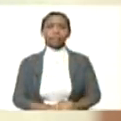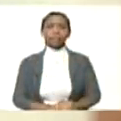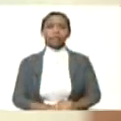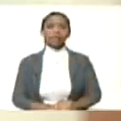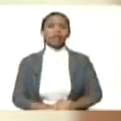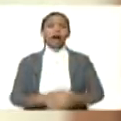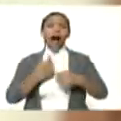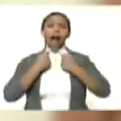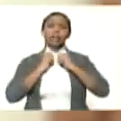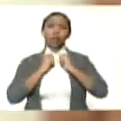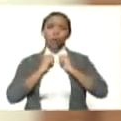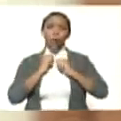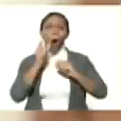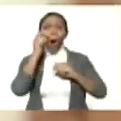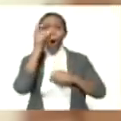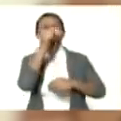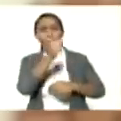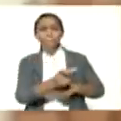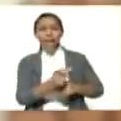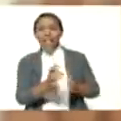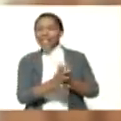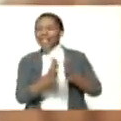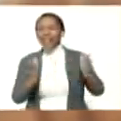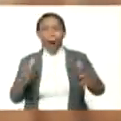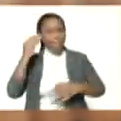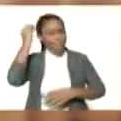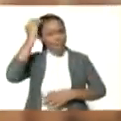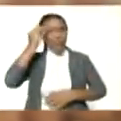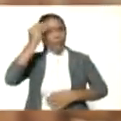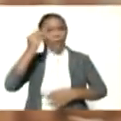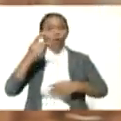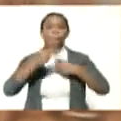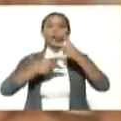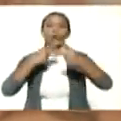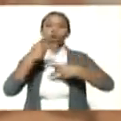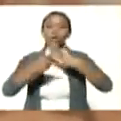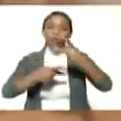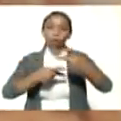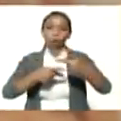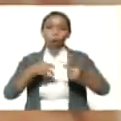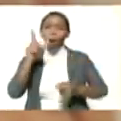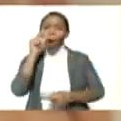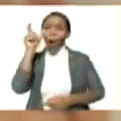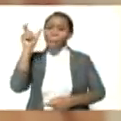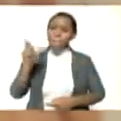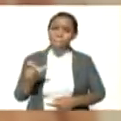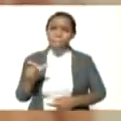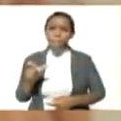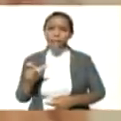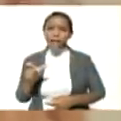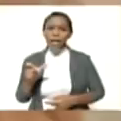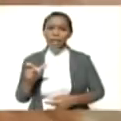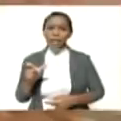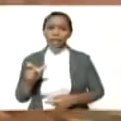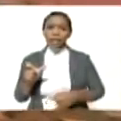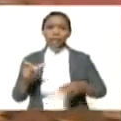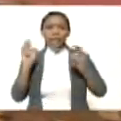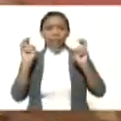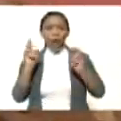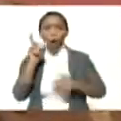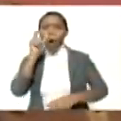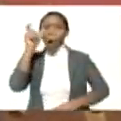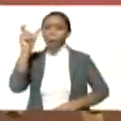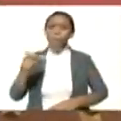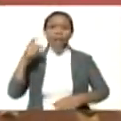Aristóbulo era un hombre con gran pensamiento político, un hombre de doctrina, un hombre